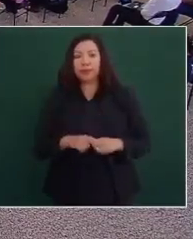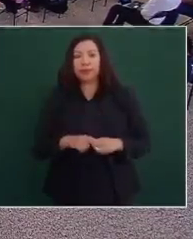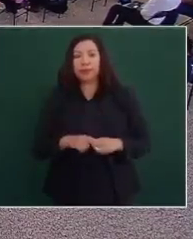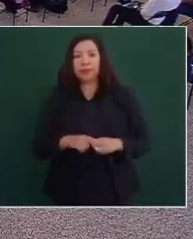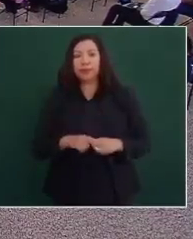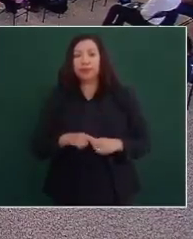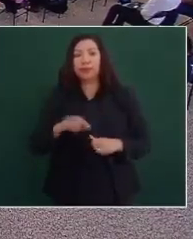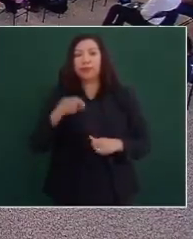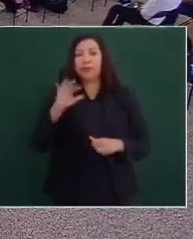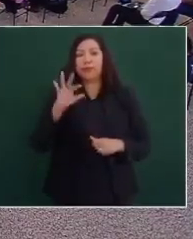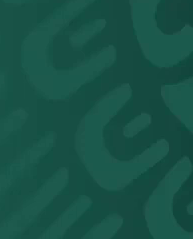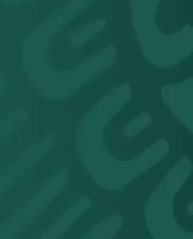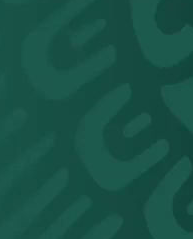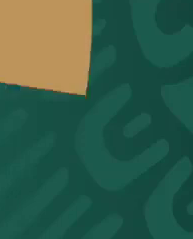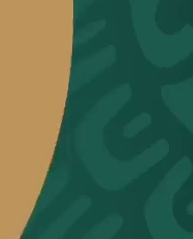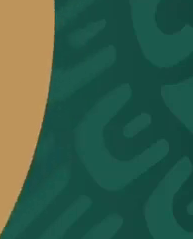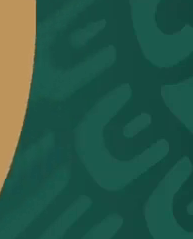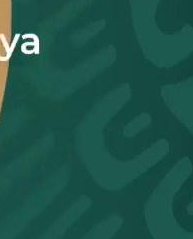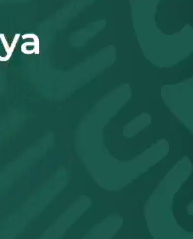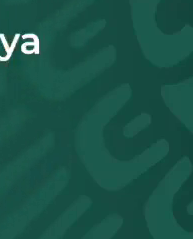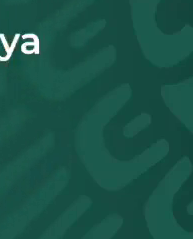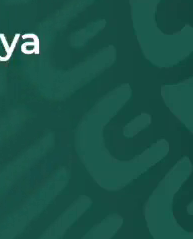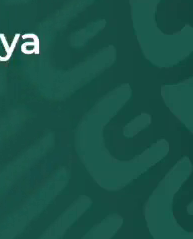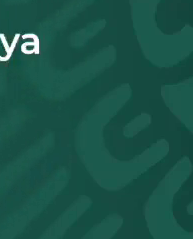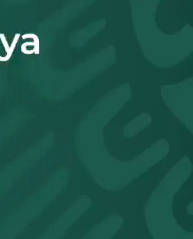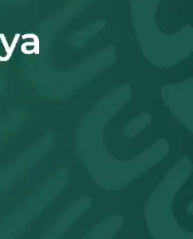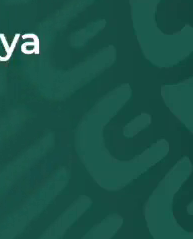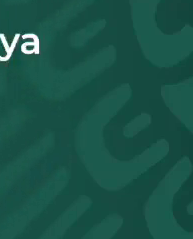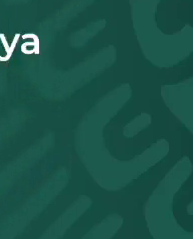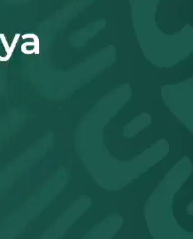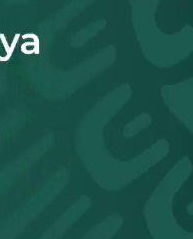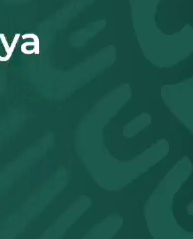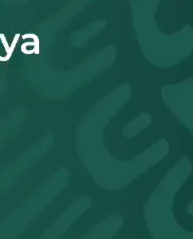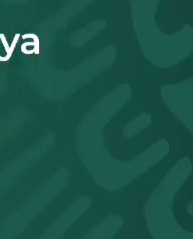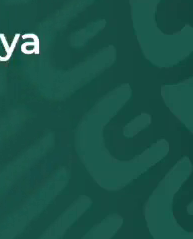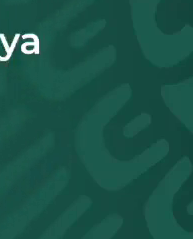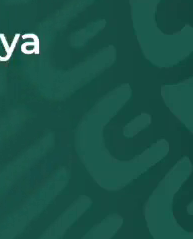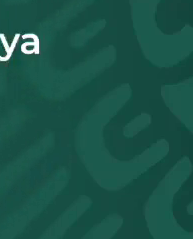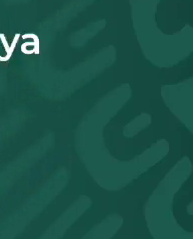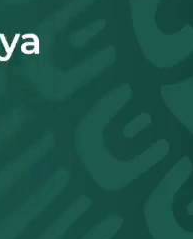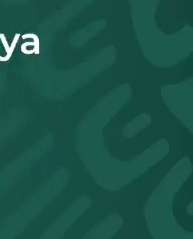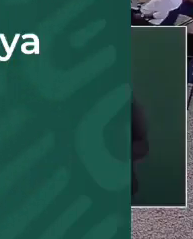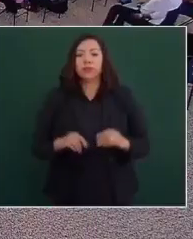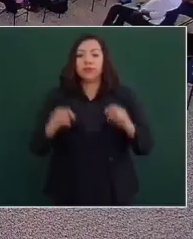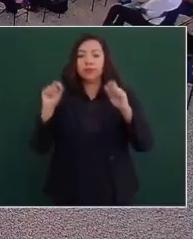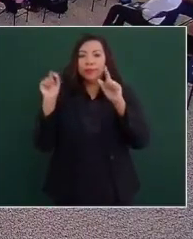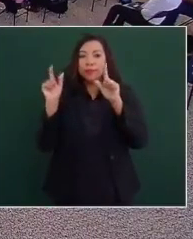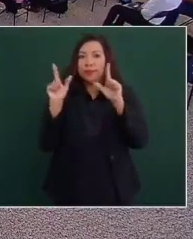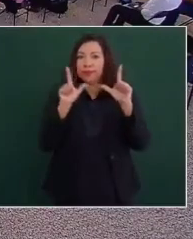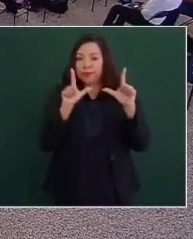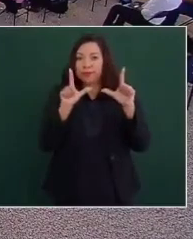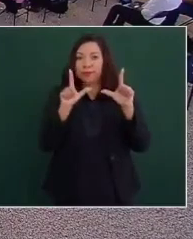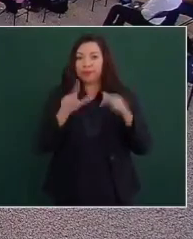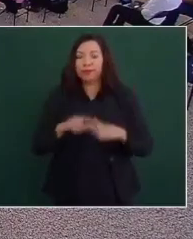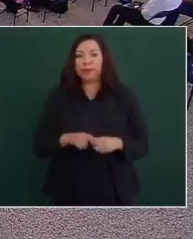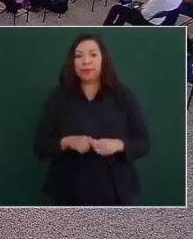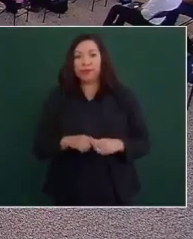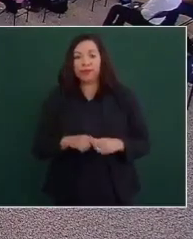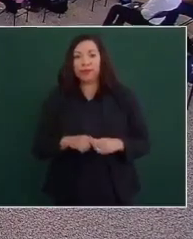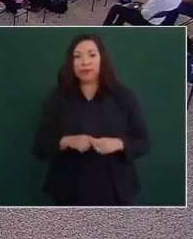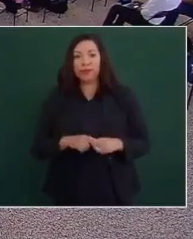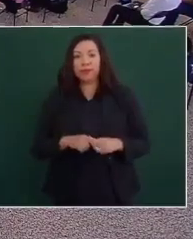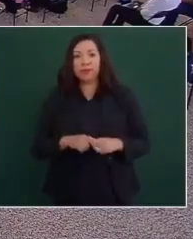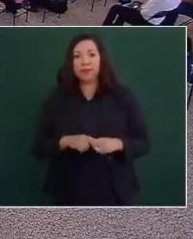Lozano, explicó los servicios y precios para los usuarios nacionales e internacionales. El tramo que incluye